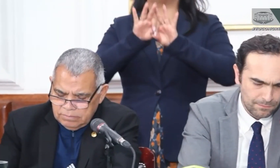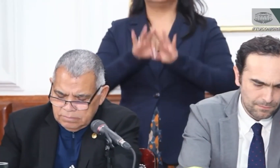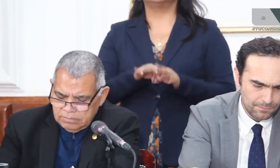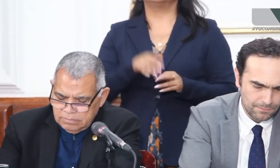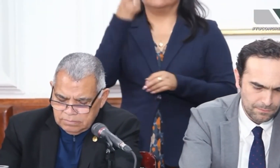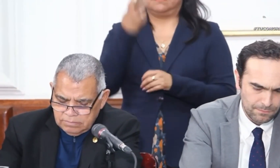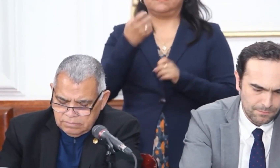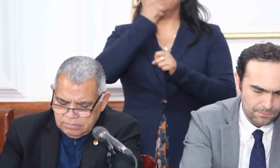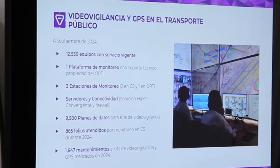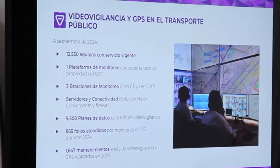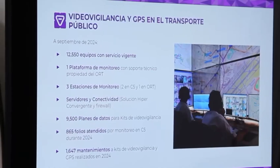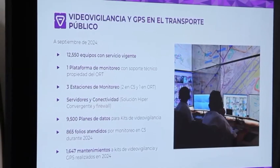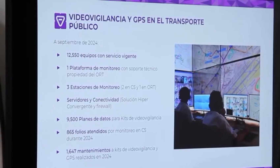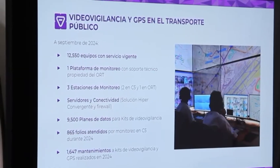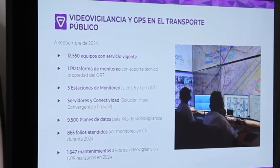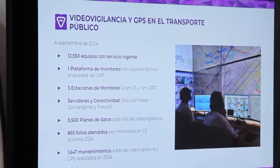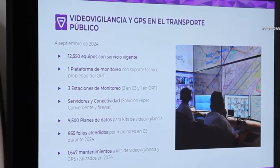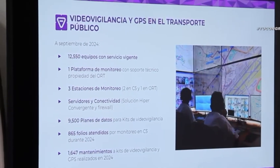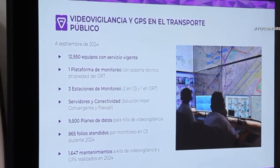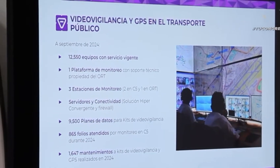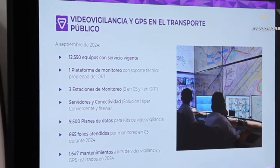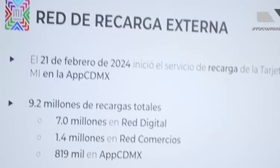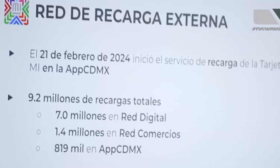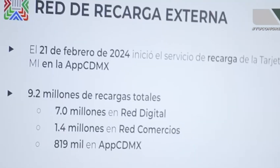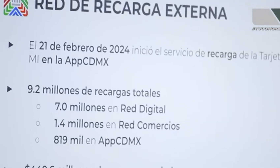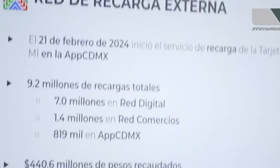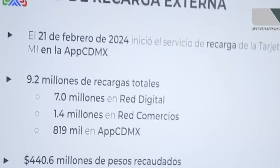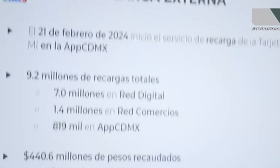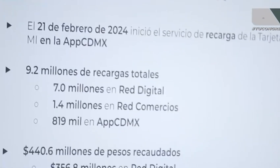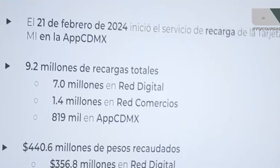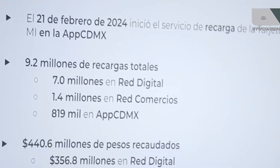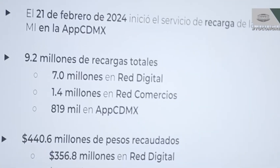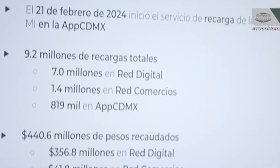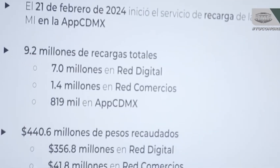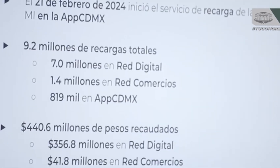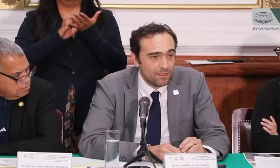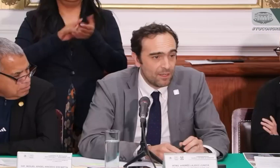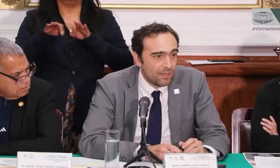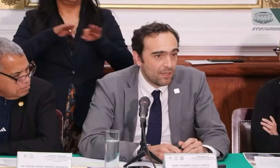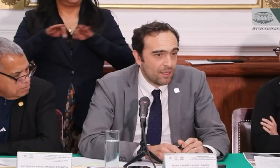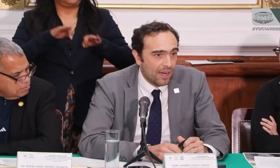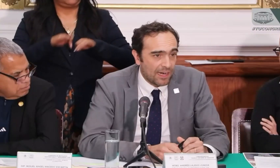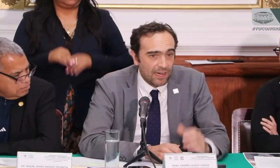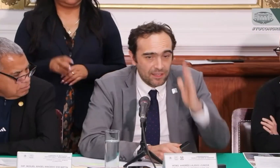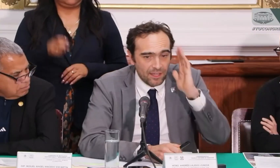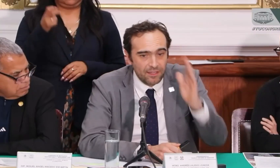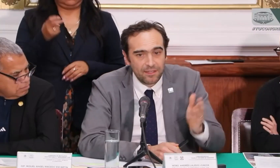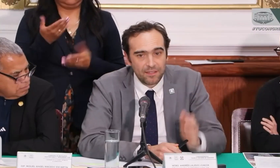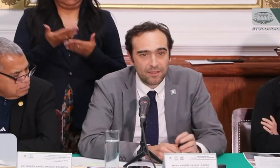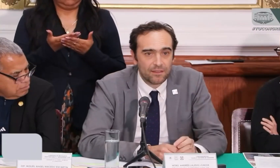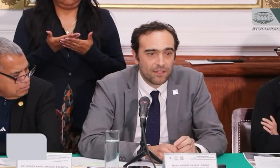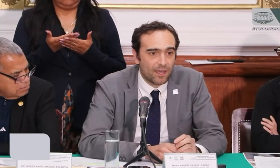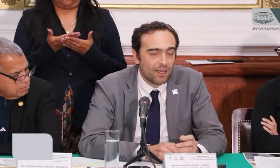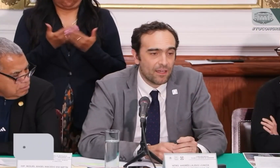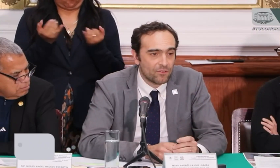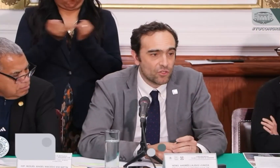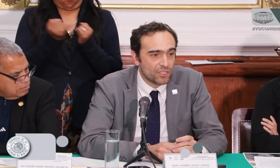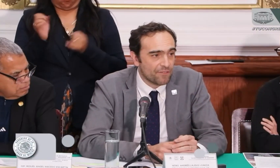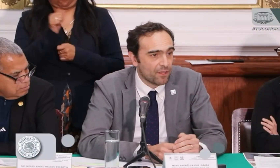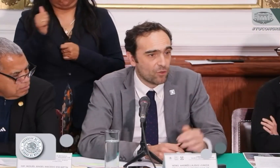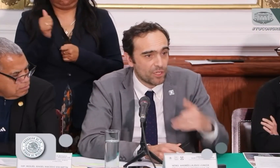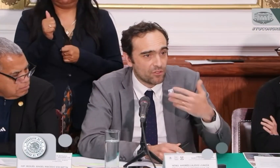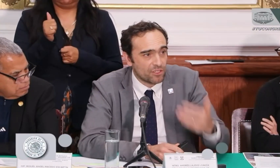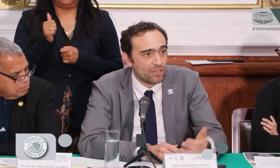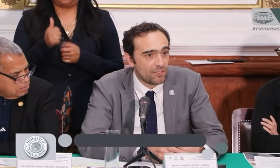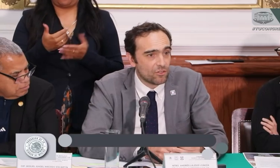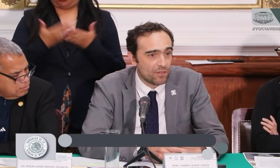de Movilidad Local realizó un recuento de lo hecho por su dependencia en la materia. La claridad de la entonces jefa